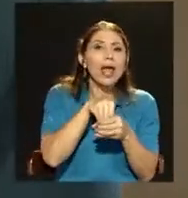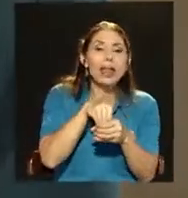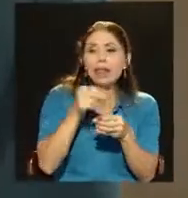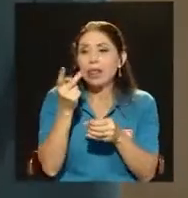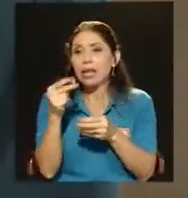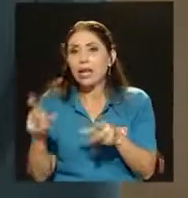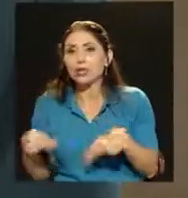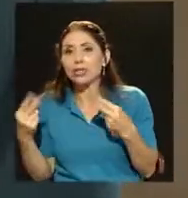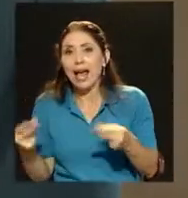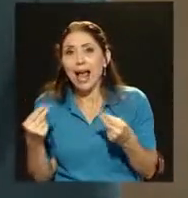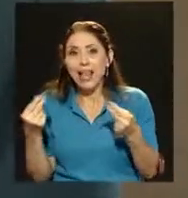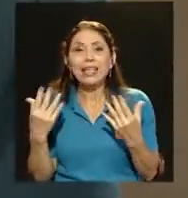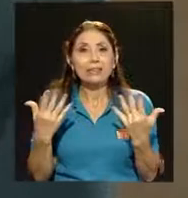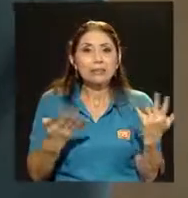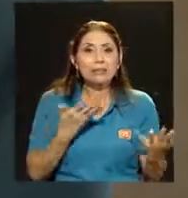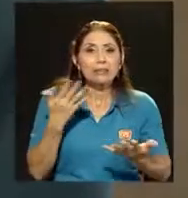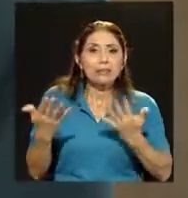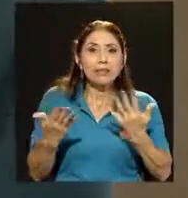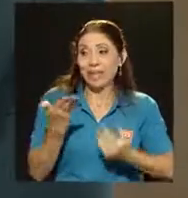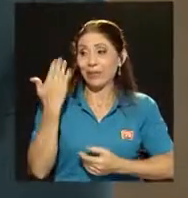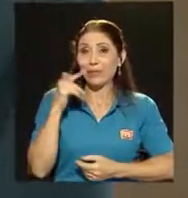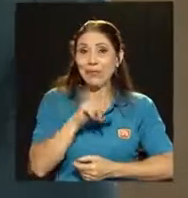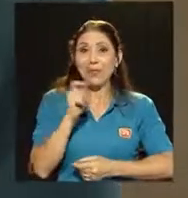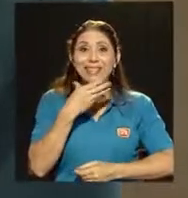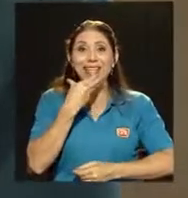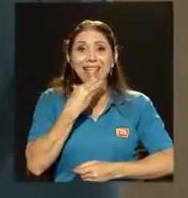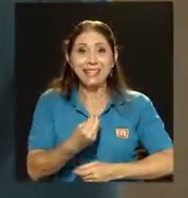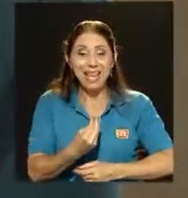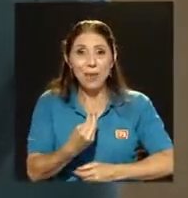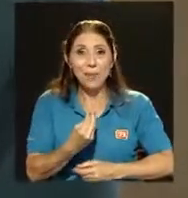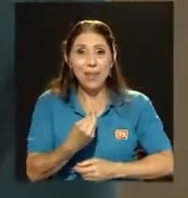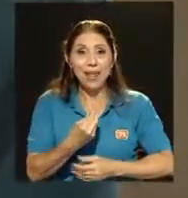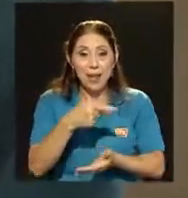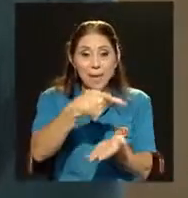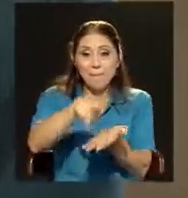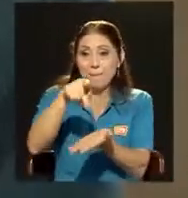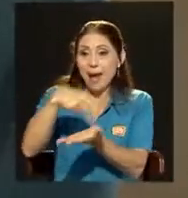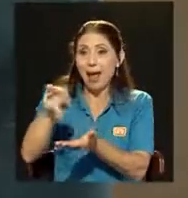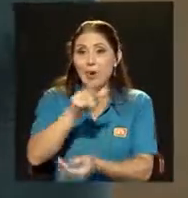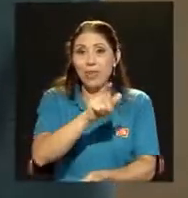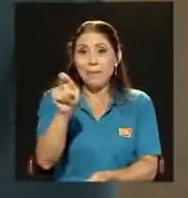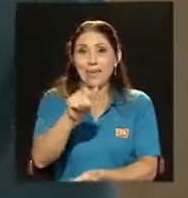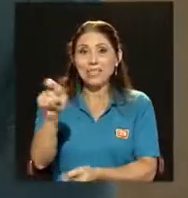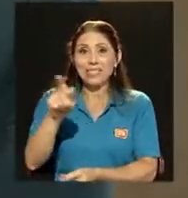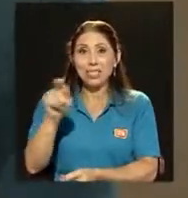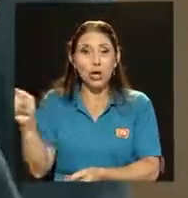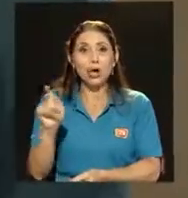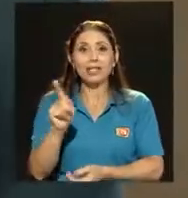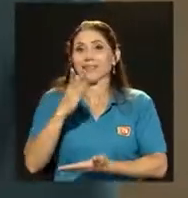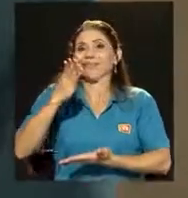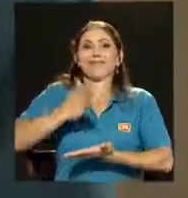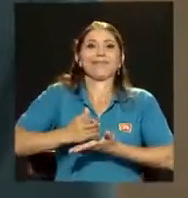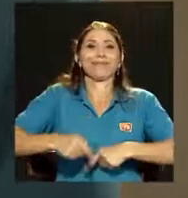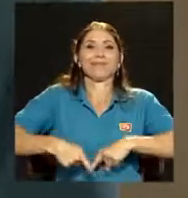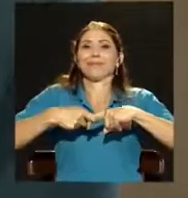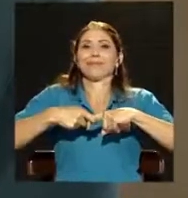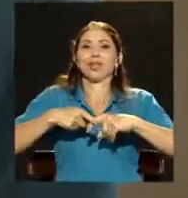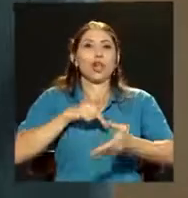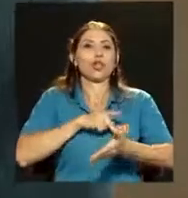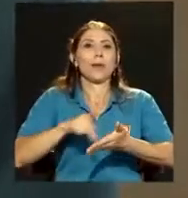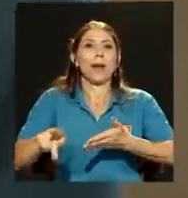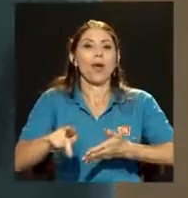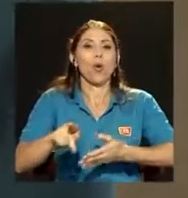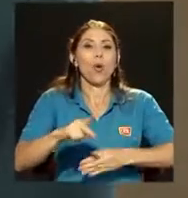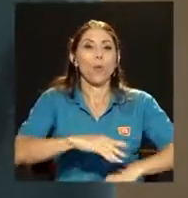hubo una paralización del pago de las jubilaciones por 24 horas, algo así, ¿verdad? Que eso escandalizó